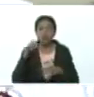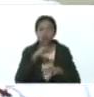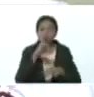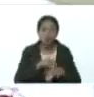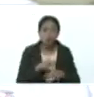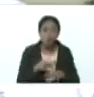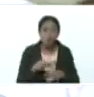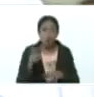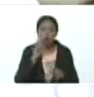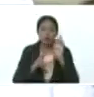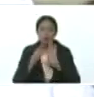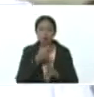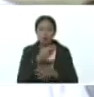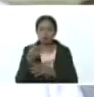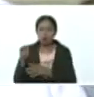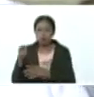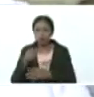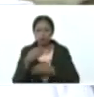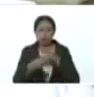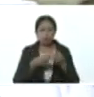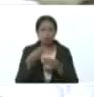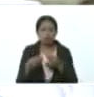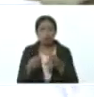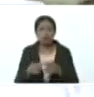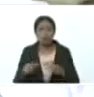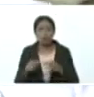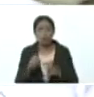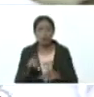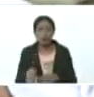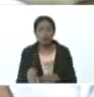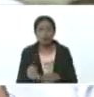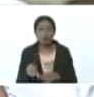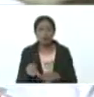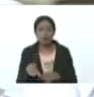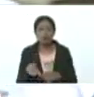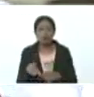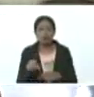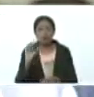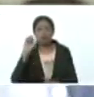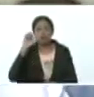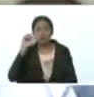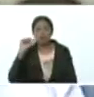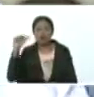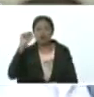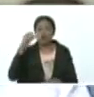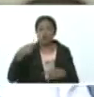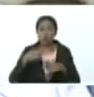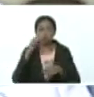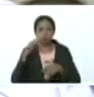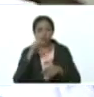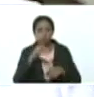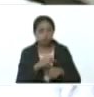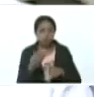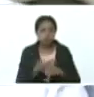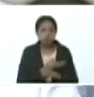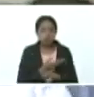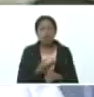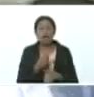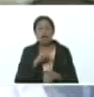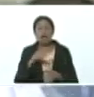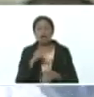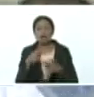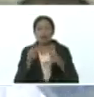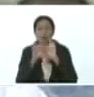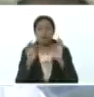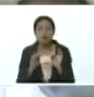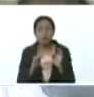que es la que afecta al estado de adulto del mosquito. O sea, todas las fases incluidas con la participación del